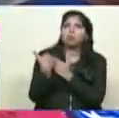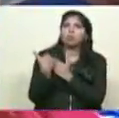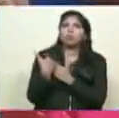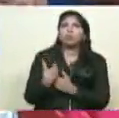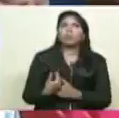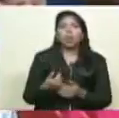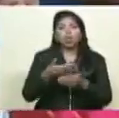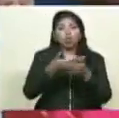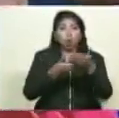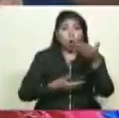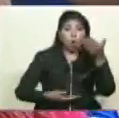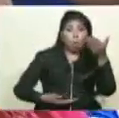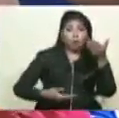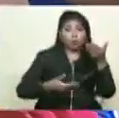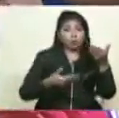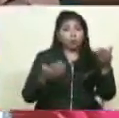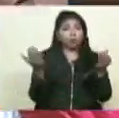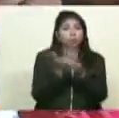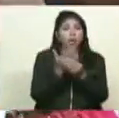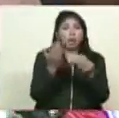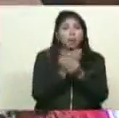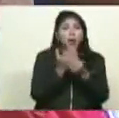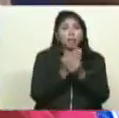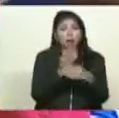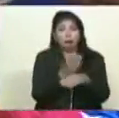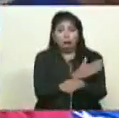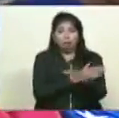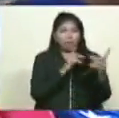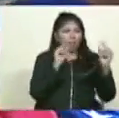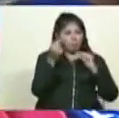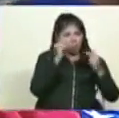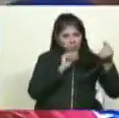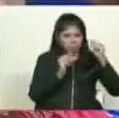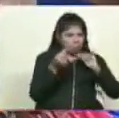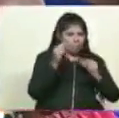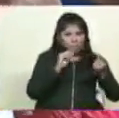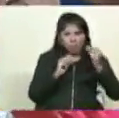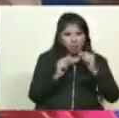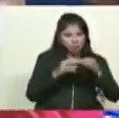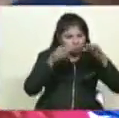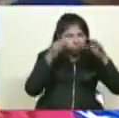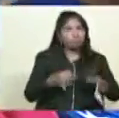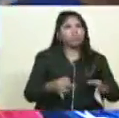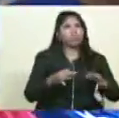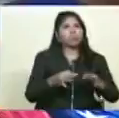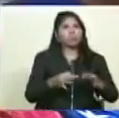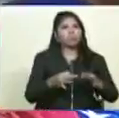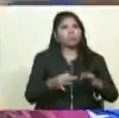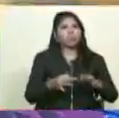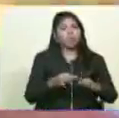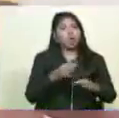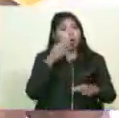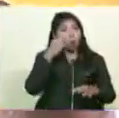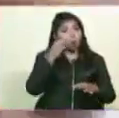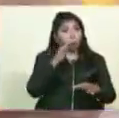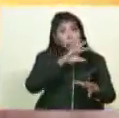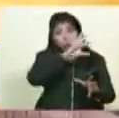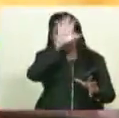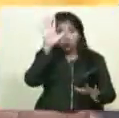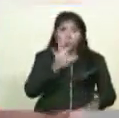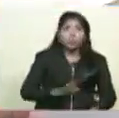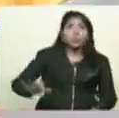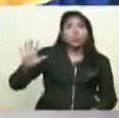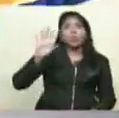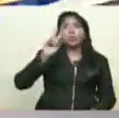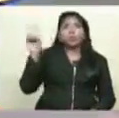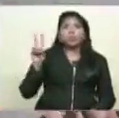de un documento discutido por los frentes de trabajadores, por los CPT a nivel nacional, que lo hemos